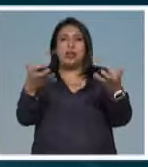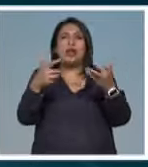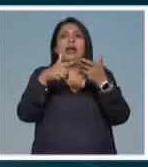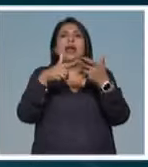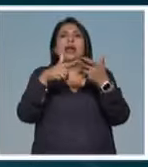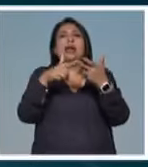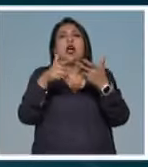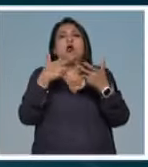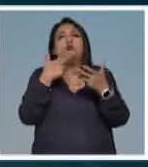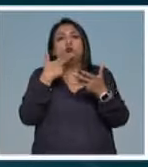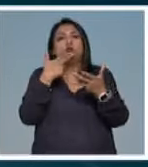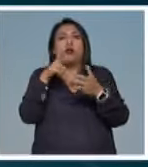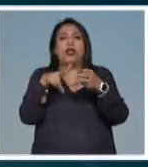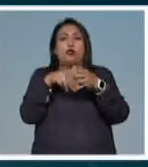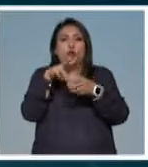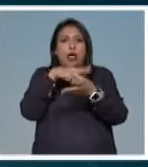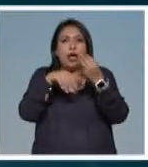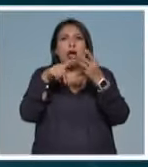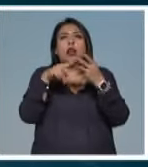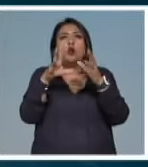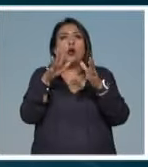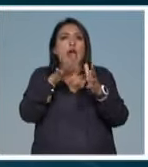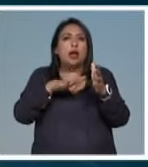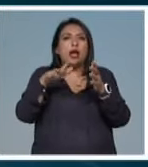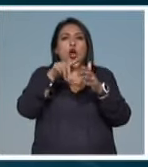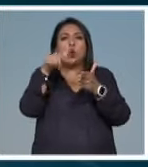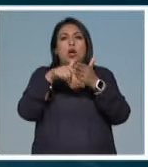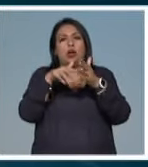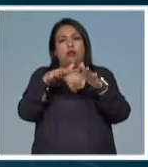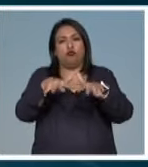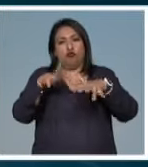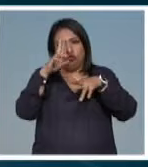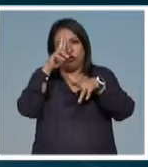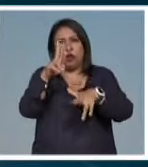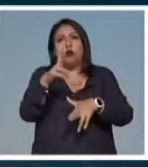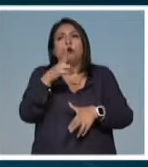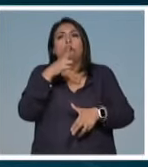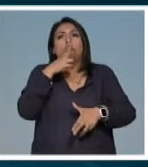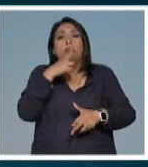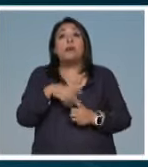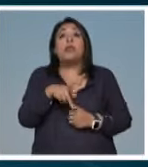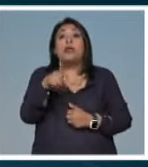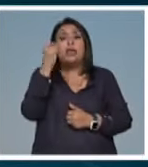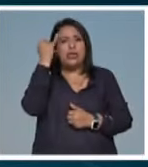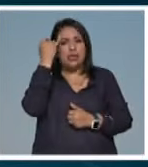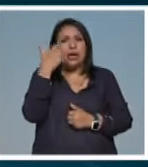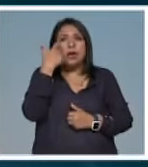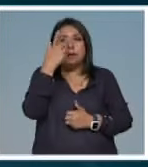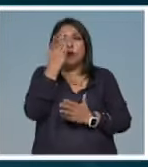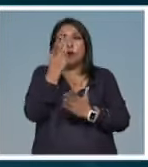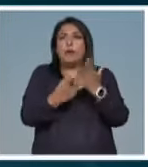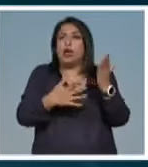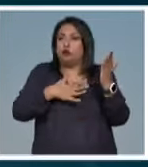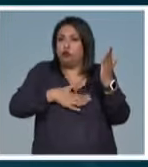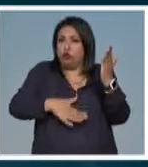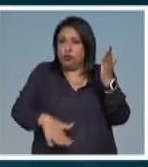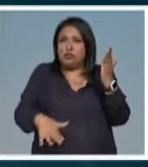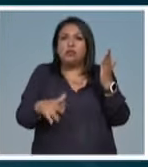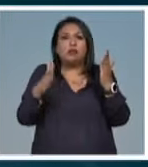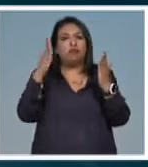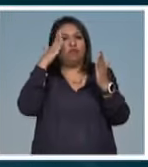los recursos naturales, el medio ambiente, los centros ceremoniales y los sitios sagrados. La idea es construir un plan de justicia que tenga